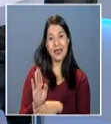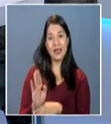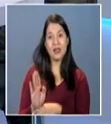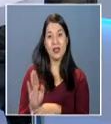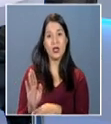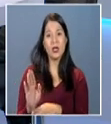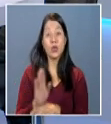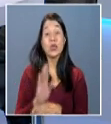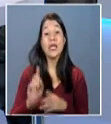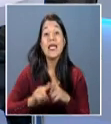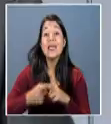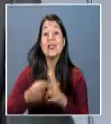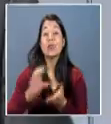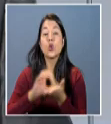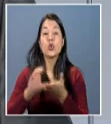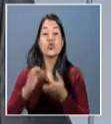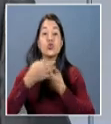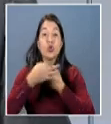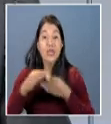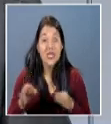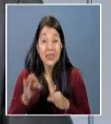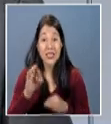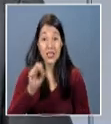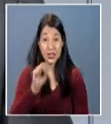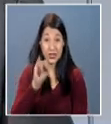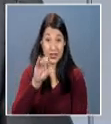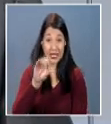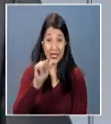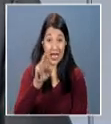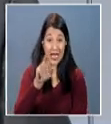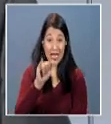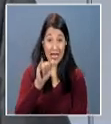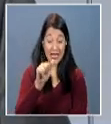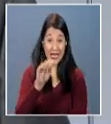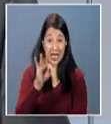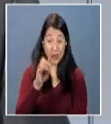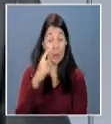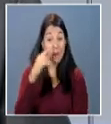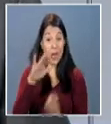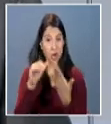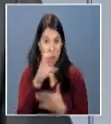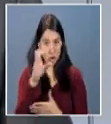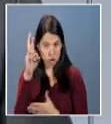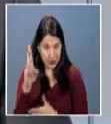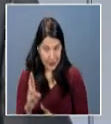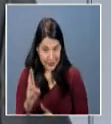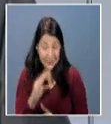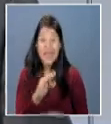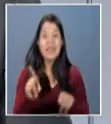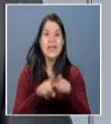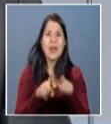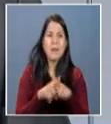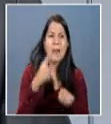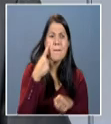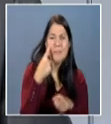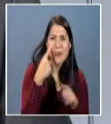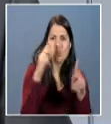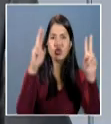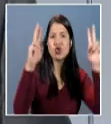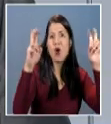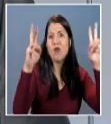sicariato para todos los costarricenses. Ya todos sabemos a qué me estoy refiriendo. Y aparte de eso, desde hace unos años hemos visto también narconovelas en otro canal